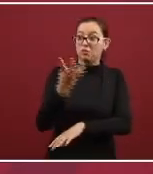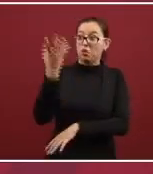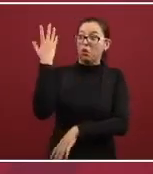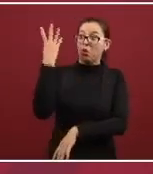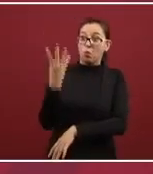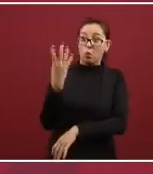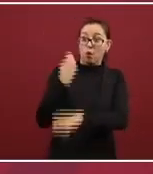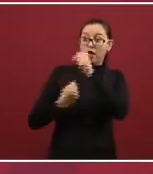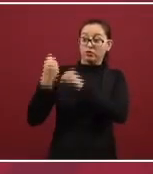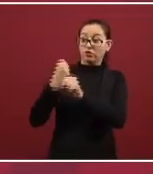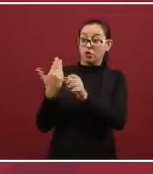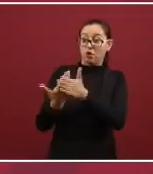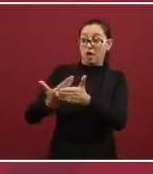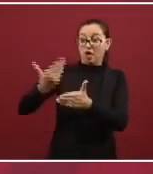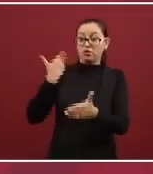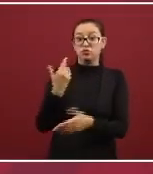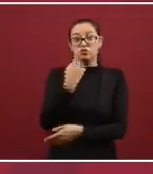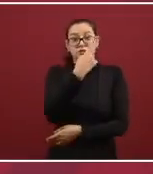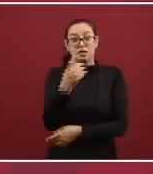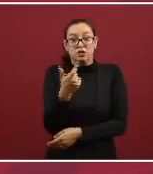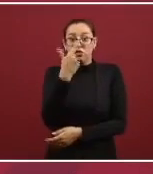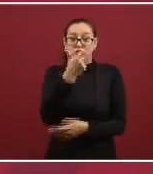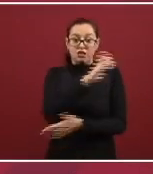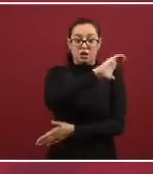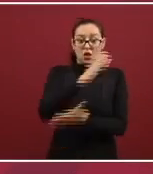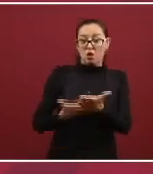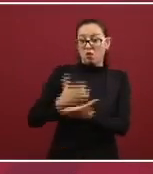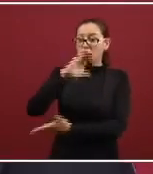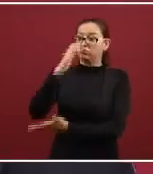se entregaron 107 contratos